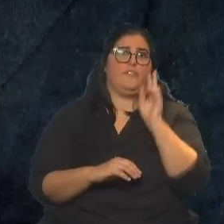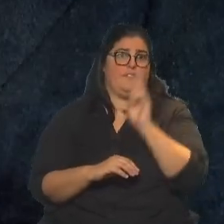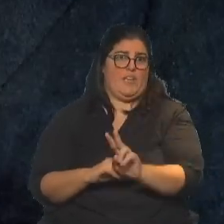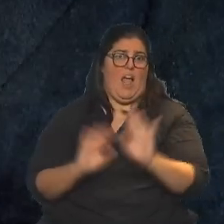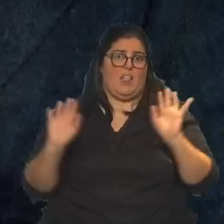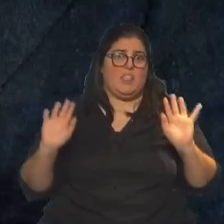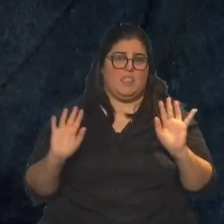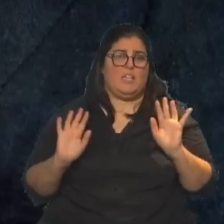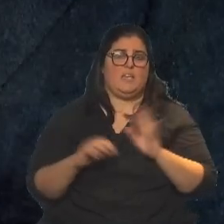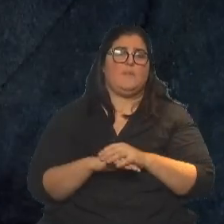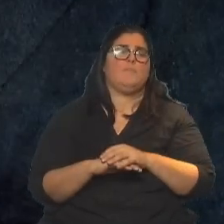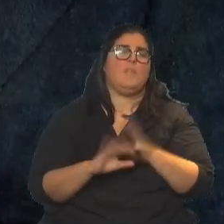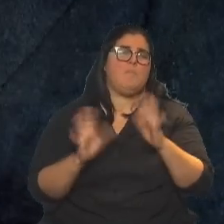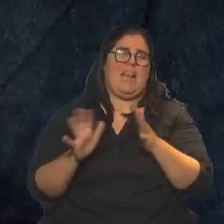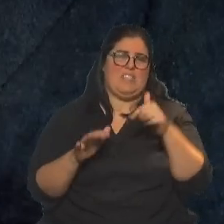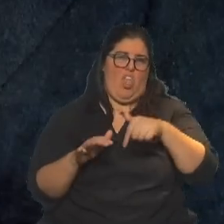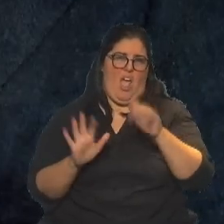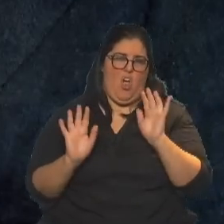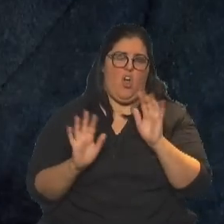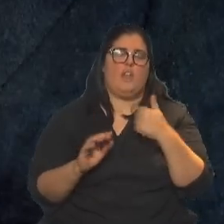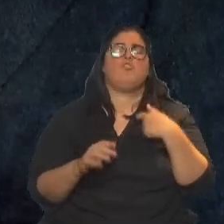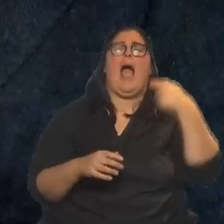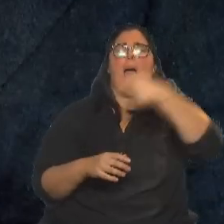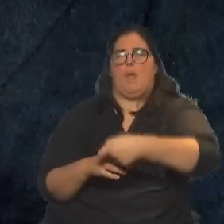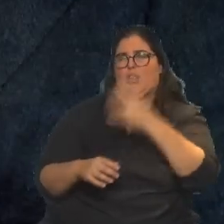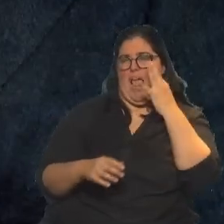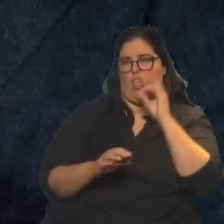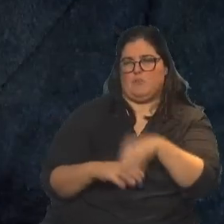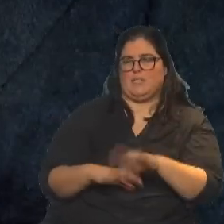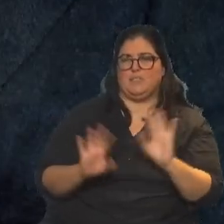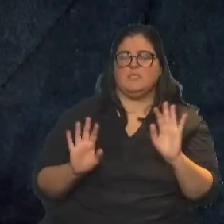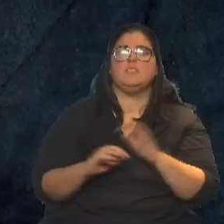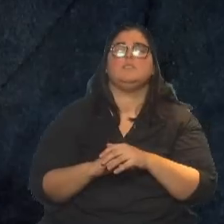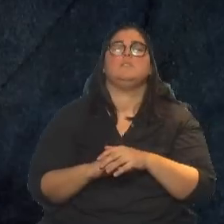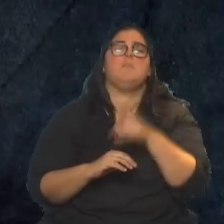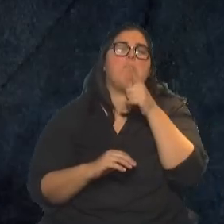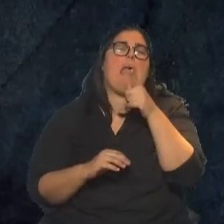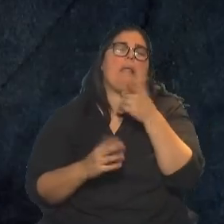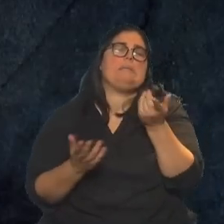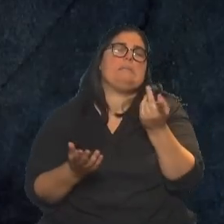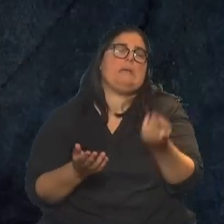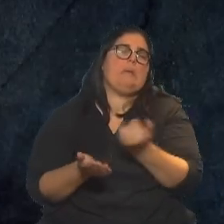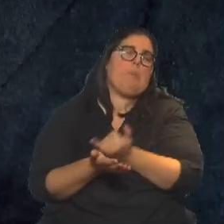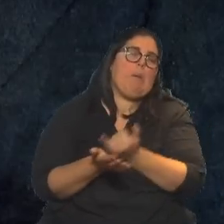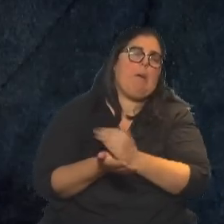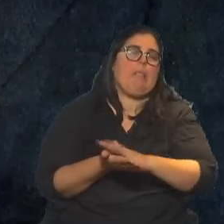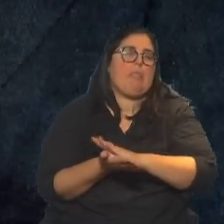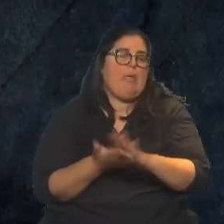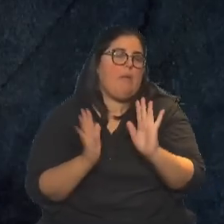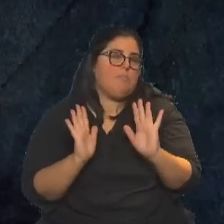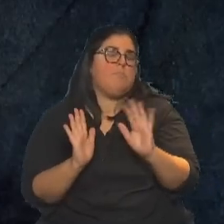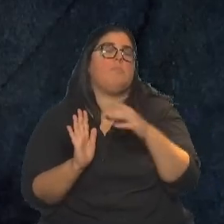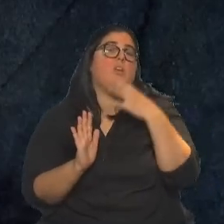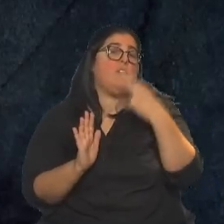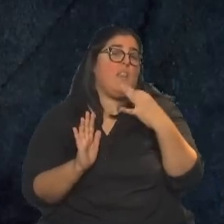situación de una configuración muy similar. Te aporto un dato más. Sí. Parece superficial, pero no hay que dejar de tomar en cuenta que